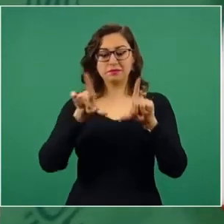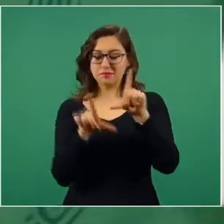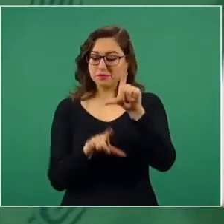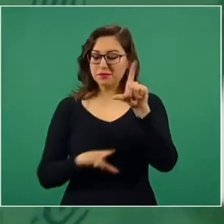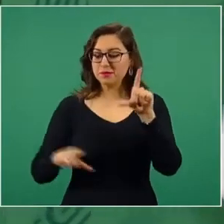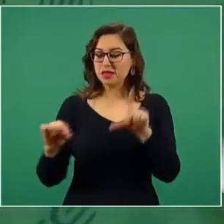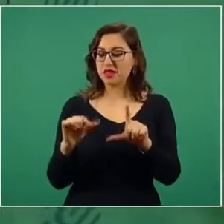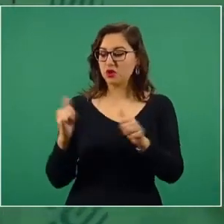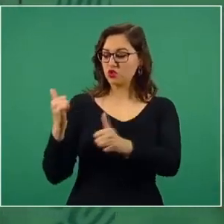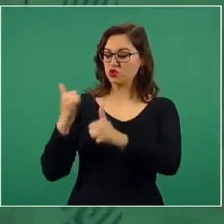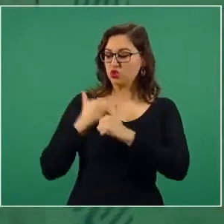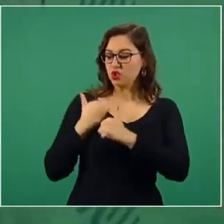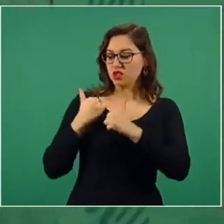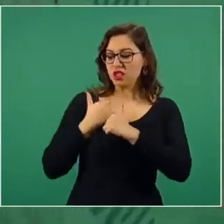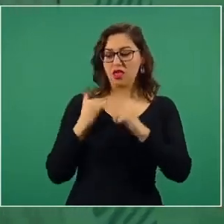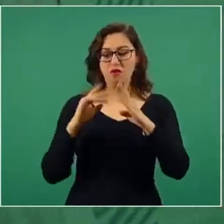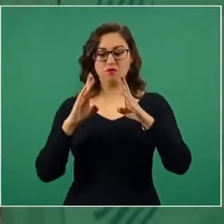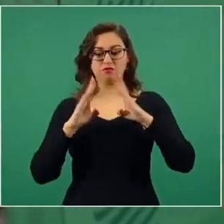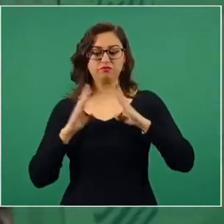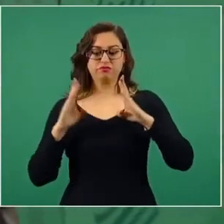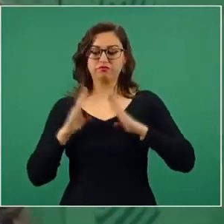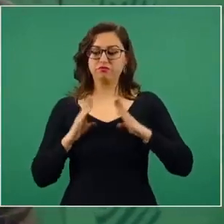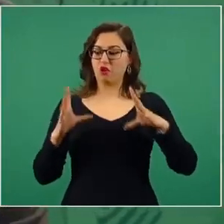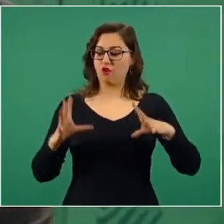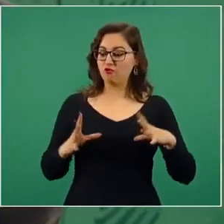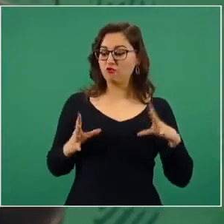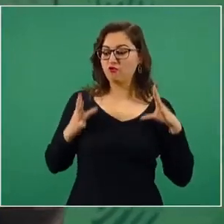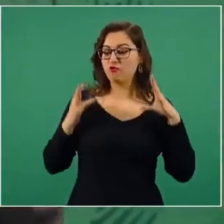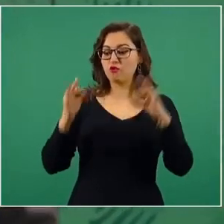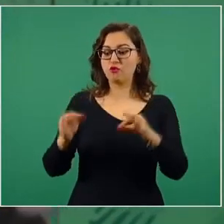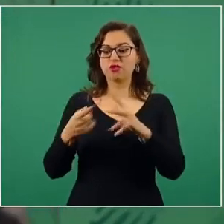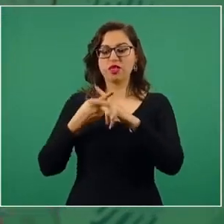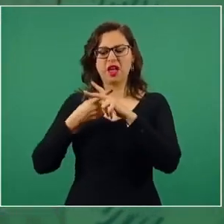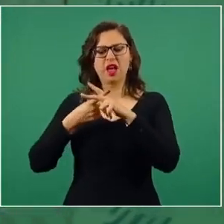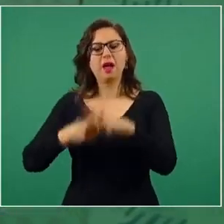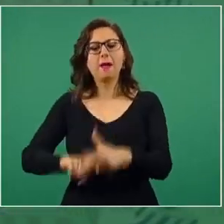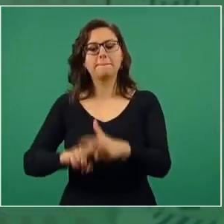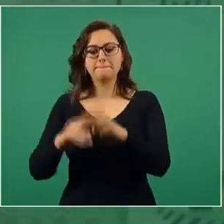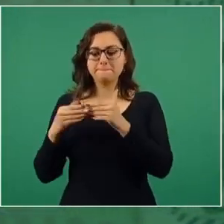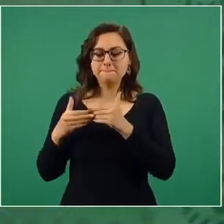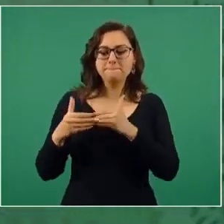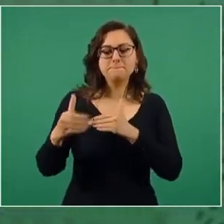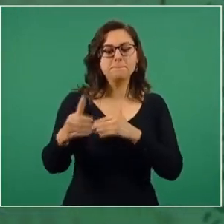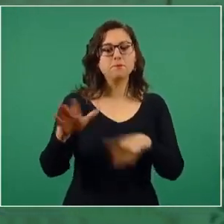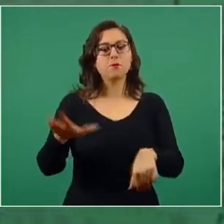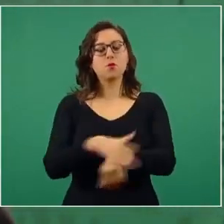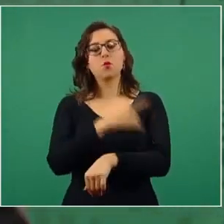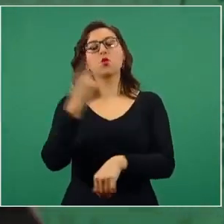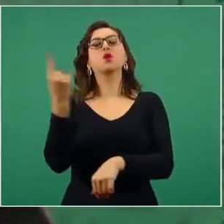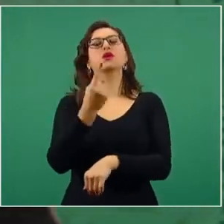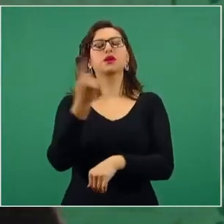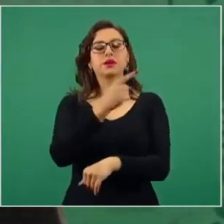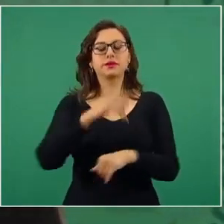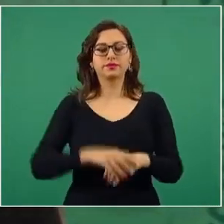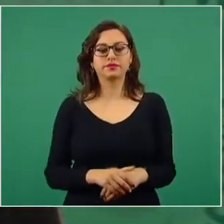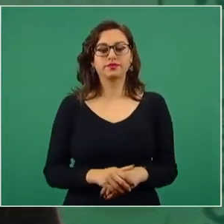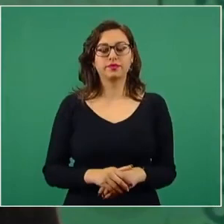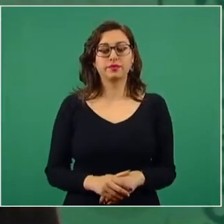nace porque don Venustiano Carranza, gobernador de Coahuila, se opone